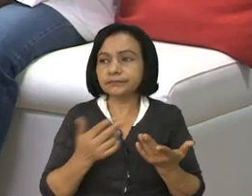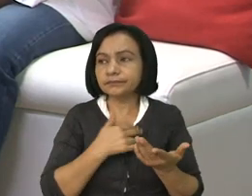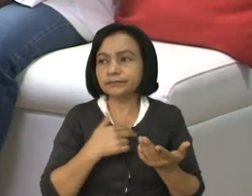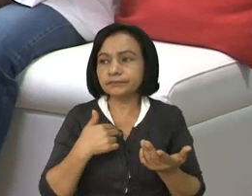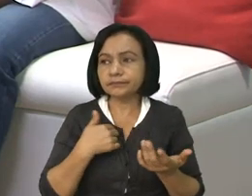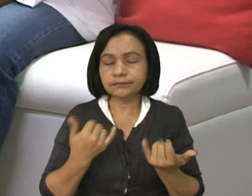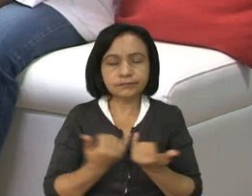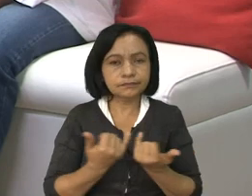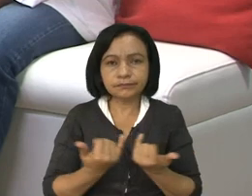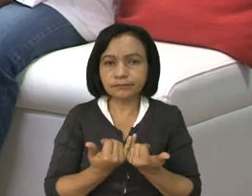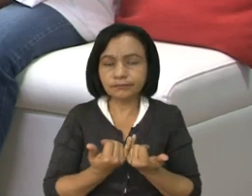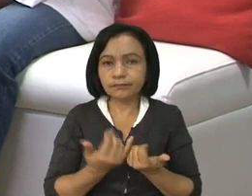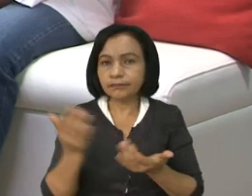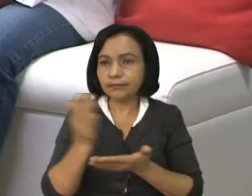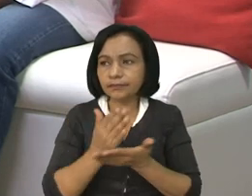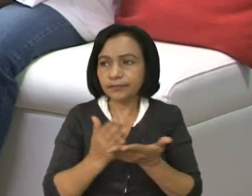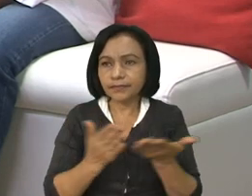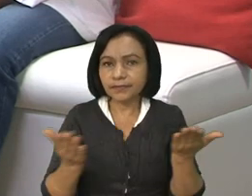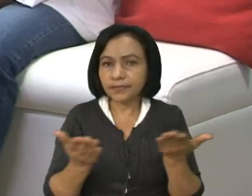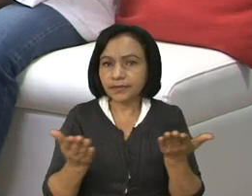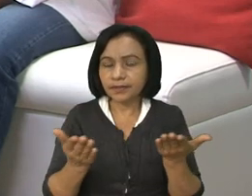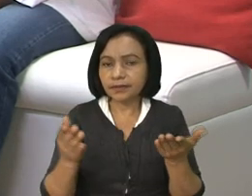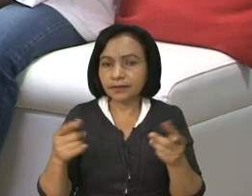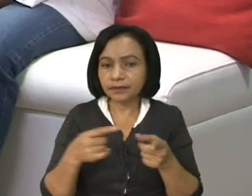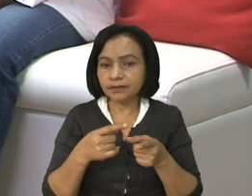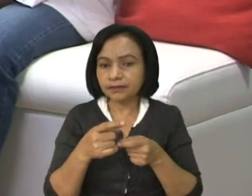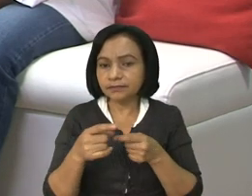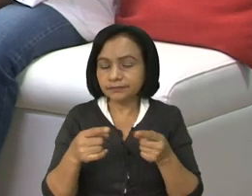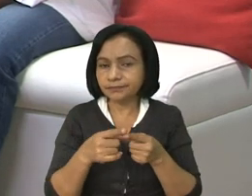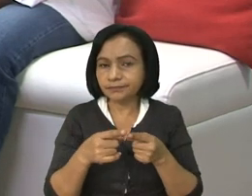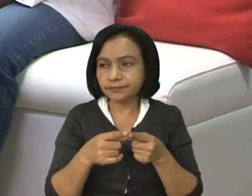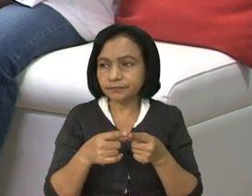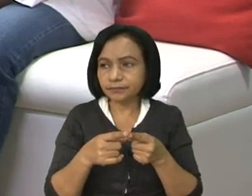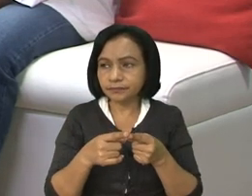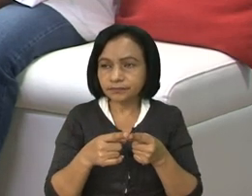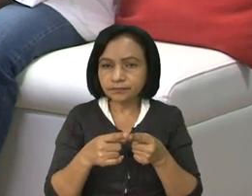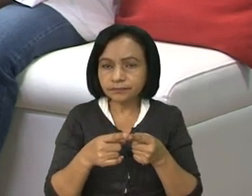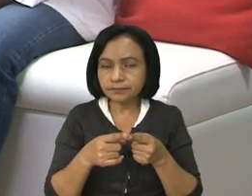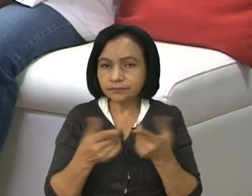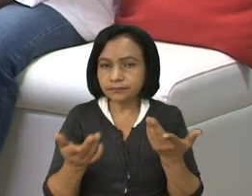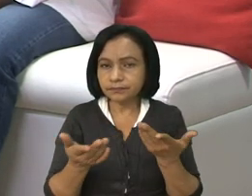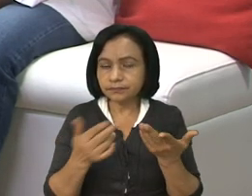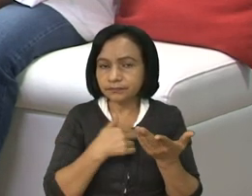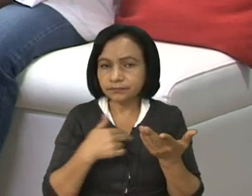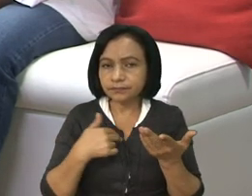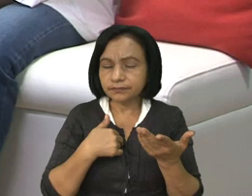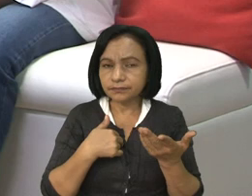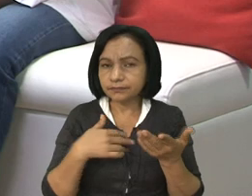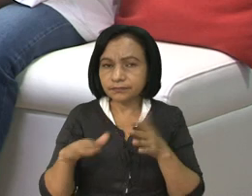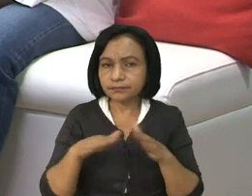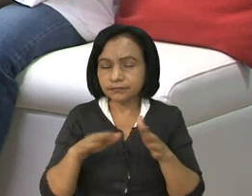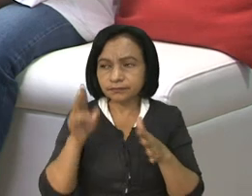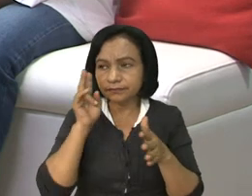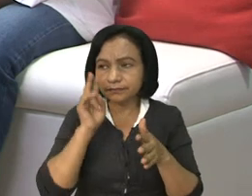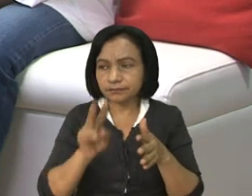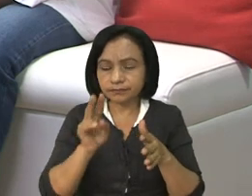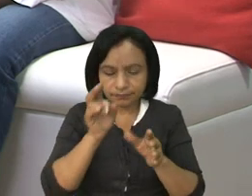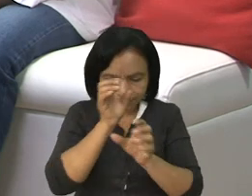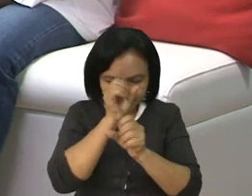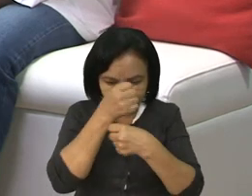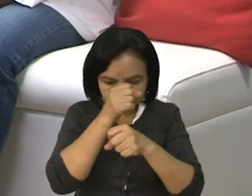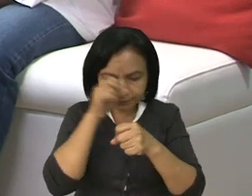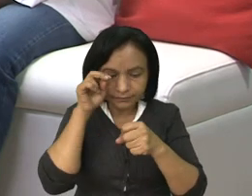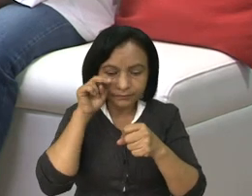Sí, sí. Sí, hay parásitos que son, solo se pueden observar para nivel